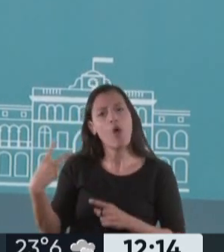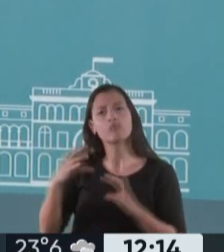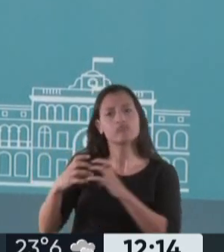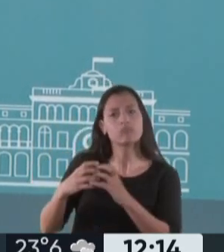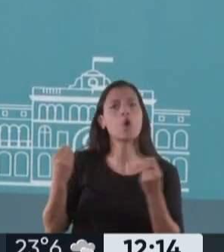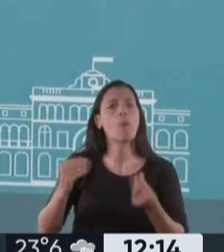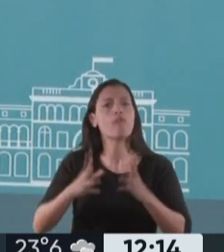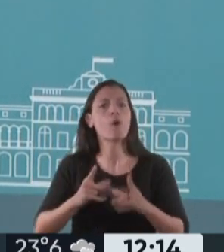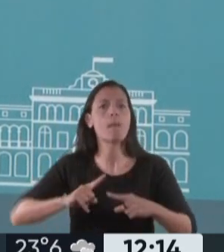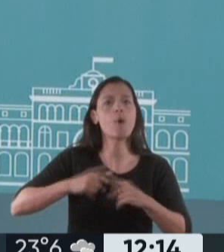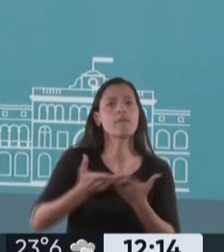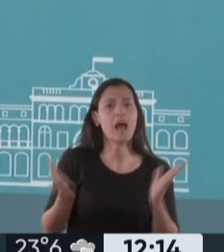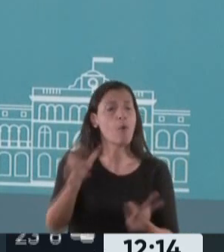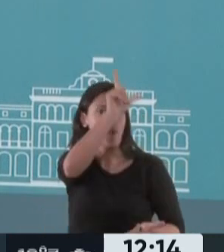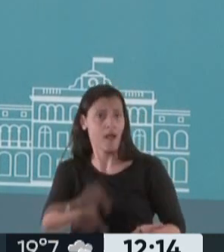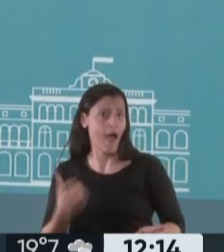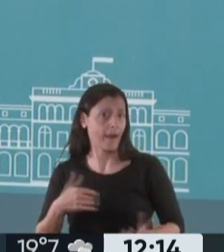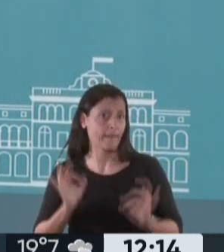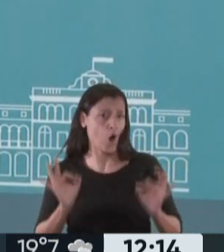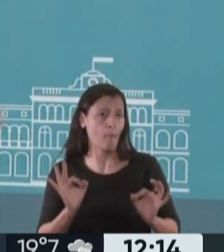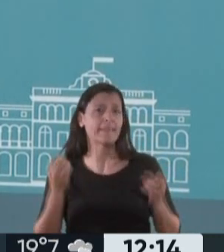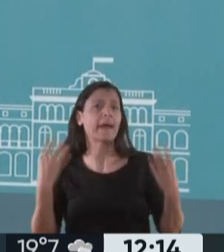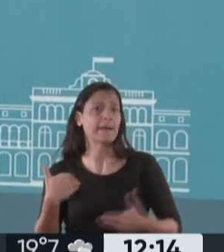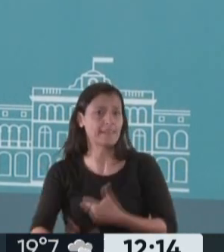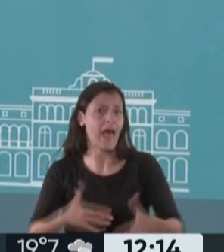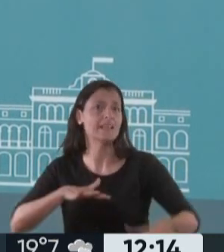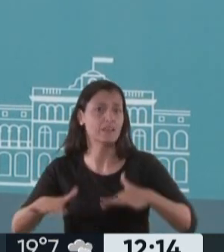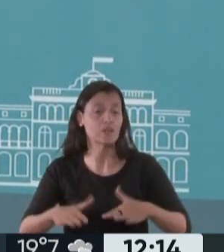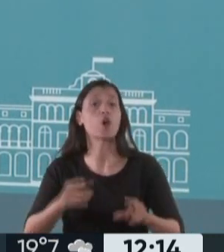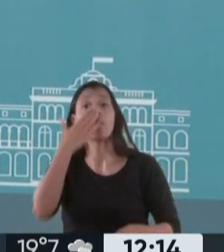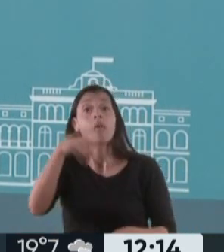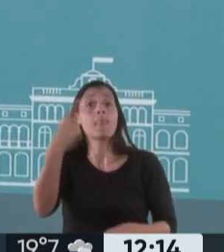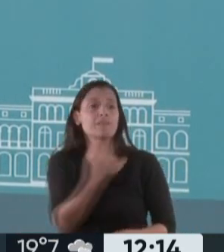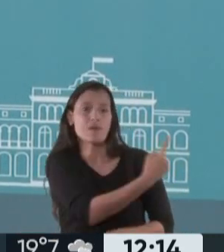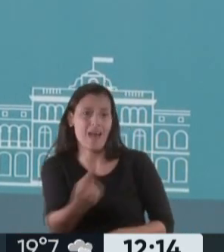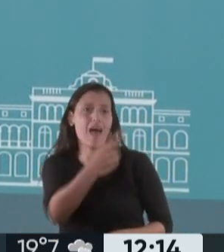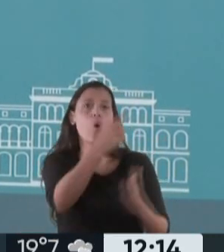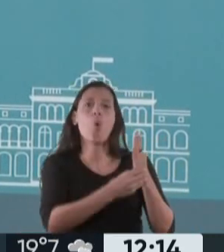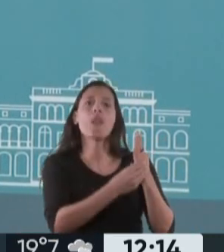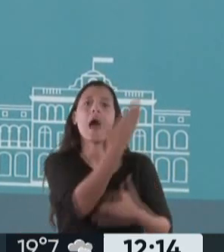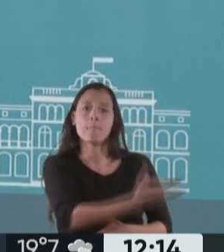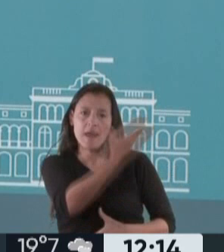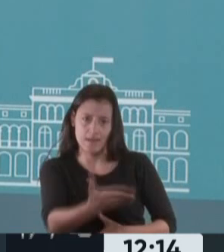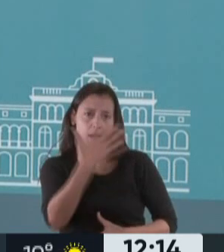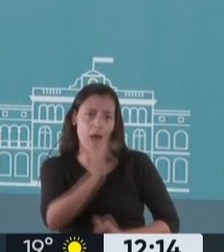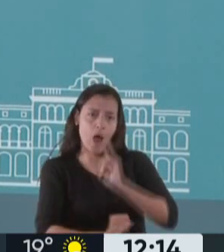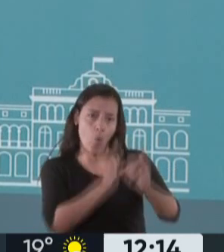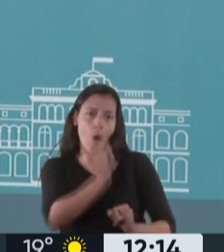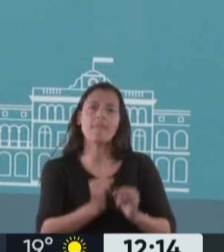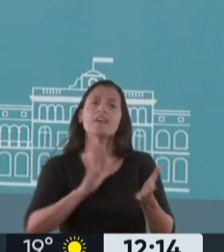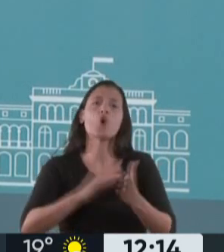políticas públicas a lo largo y ancho de todo el país. Bueno, después las ministras van a hacer referencia a los